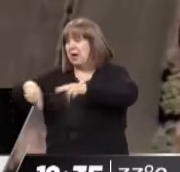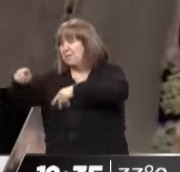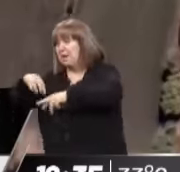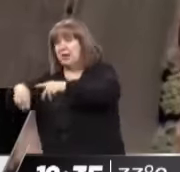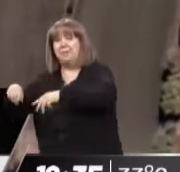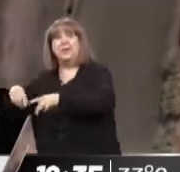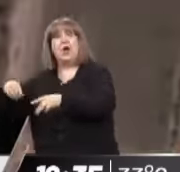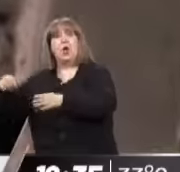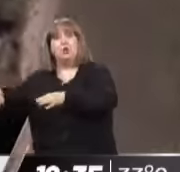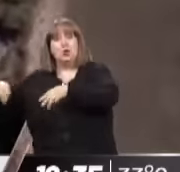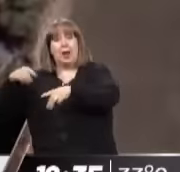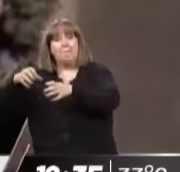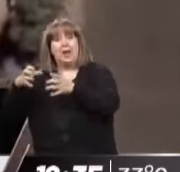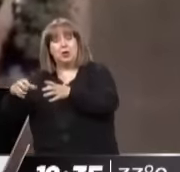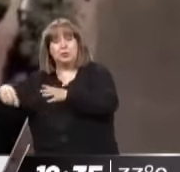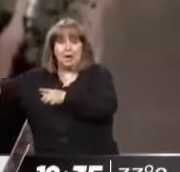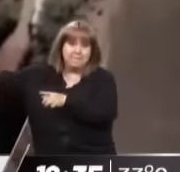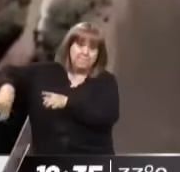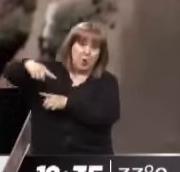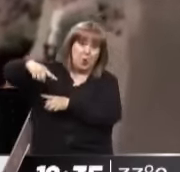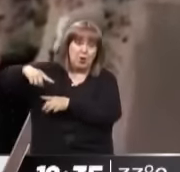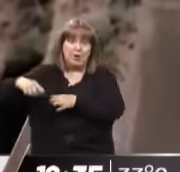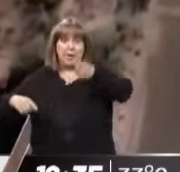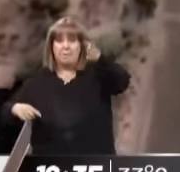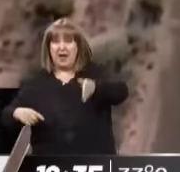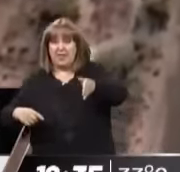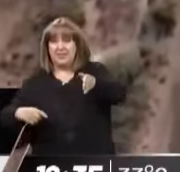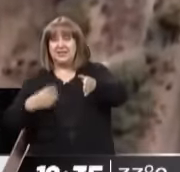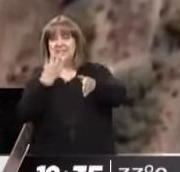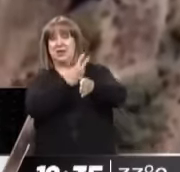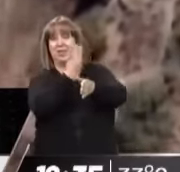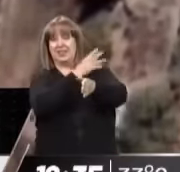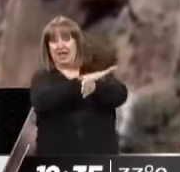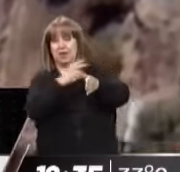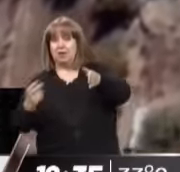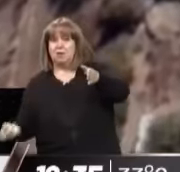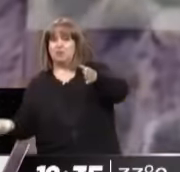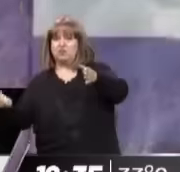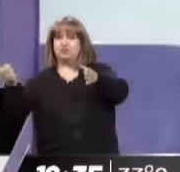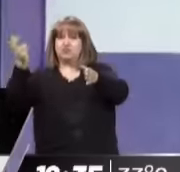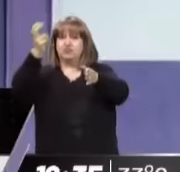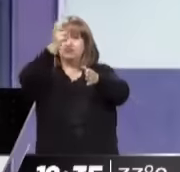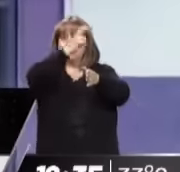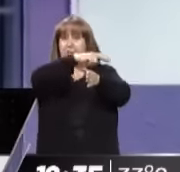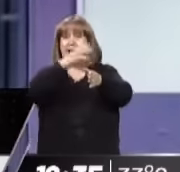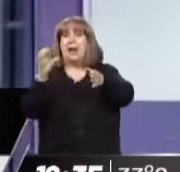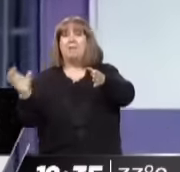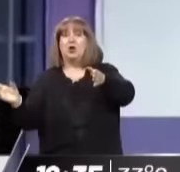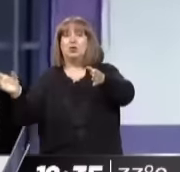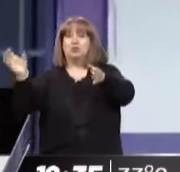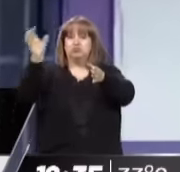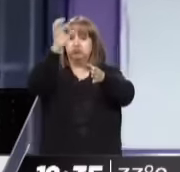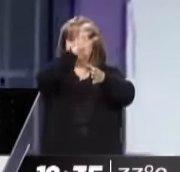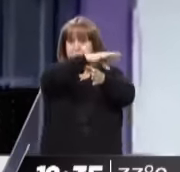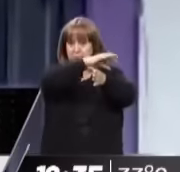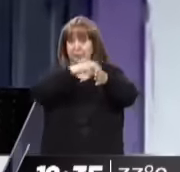y cae adentro del cementerio. Patea la pelota y cae adentro del cementerio, pero lo extraño de todo esto es que el chico... Y ahí es donde